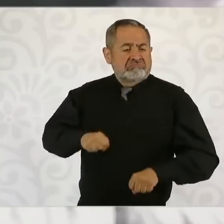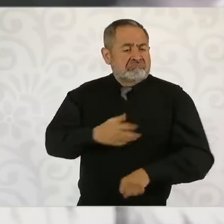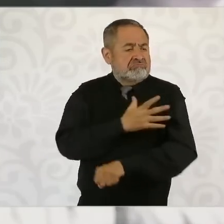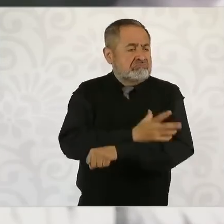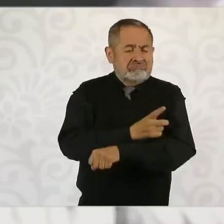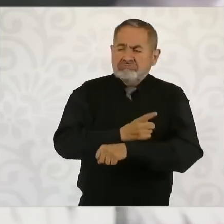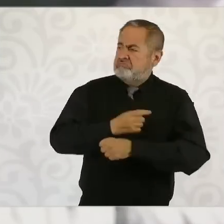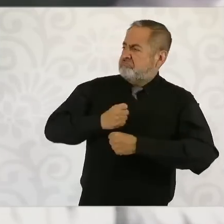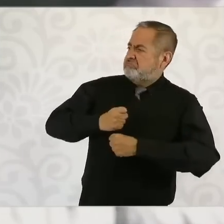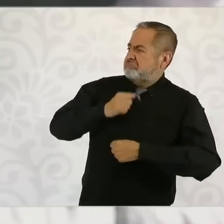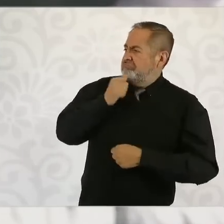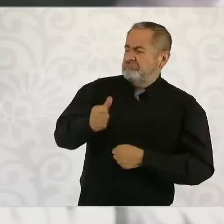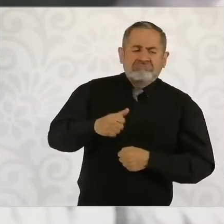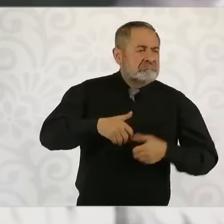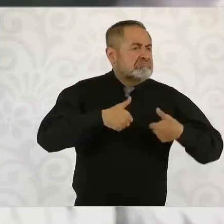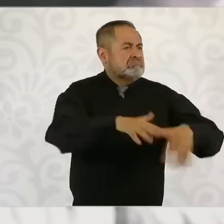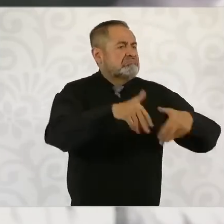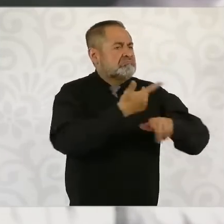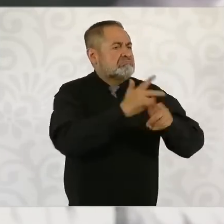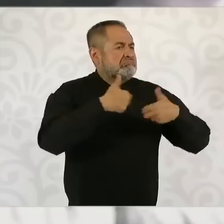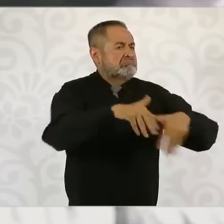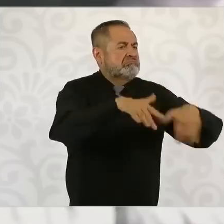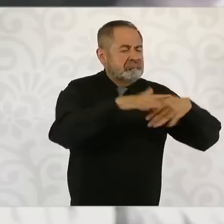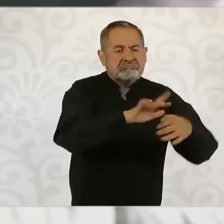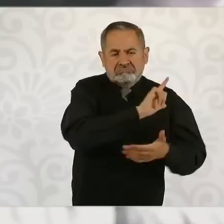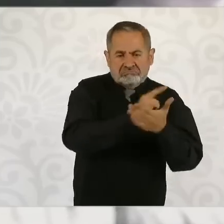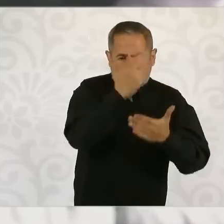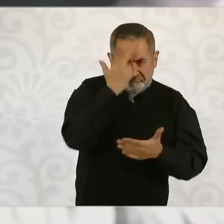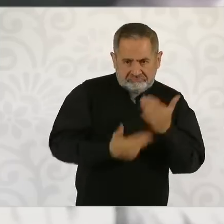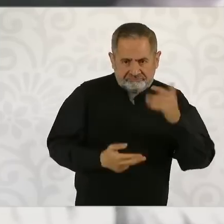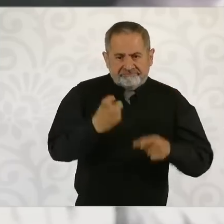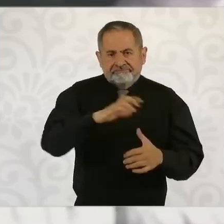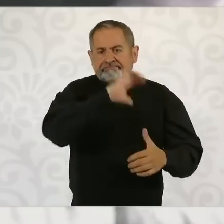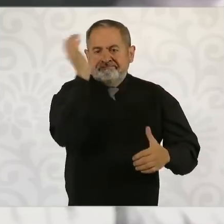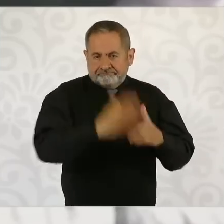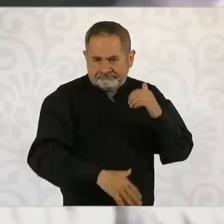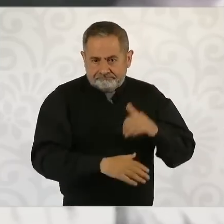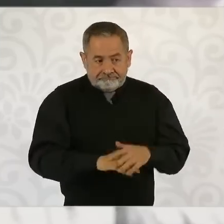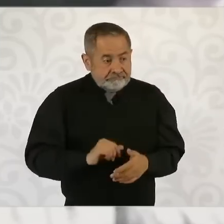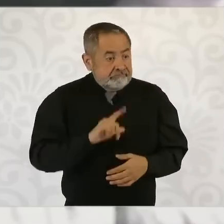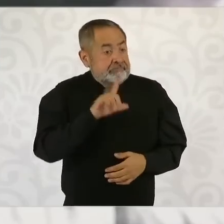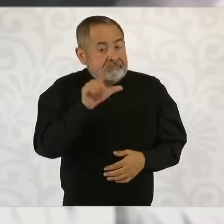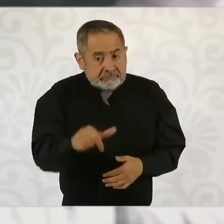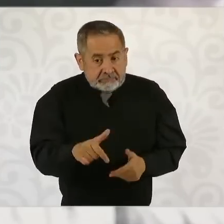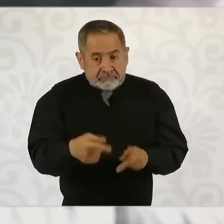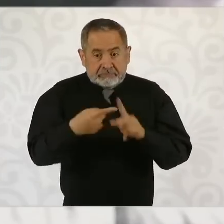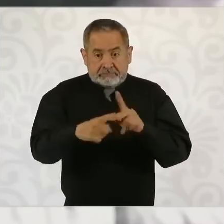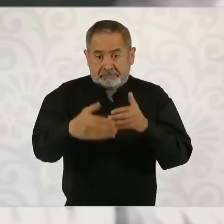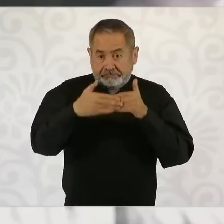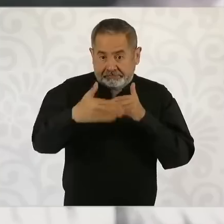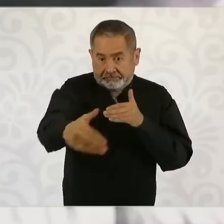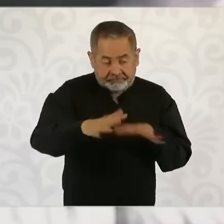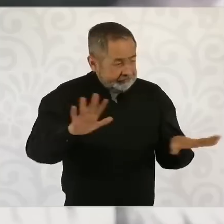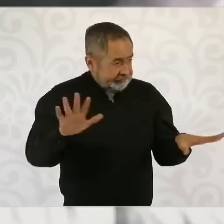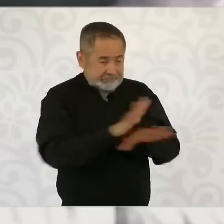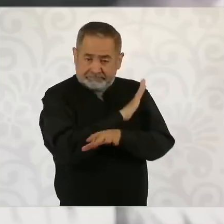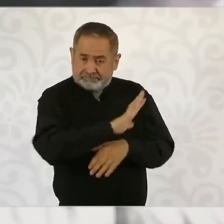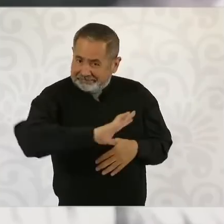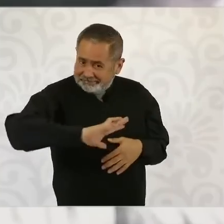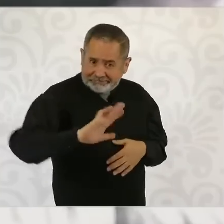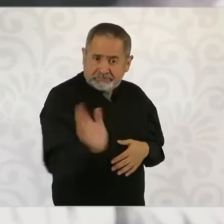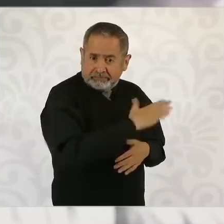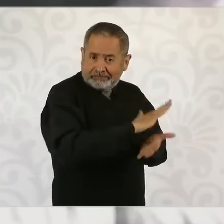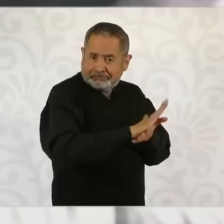y generando un posible delito. Eso se acabó y vamos a poder, a partir de este cambio, que ese sí es